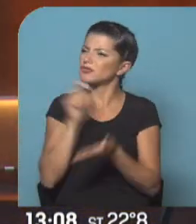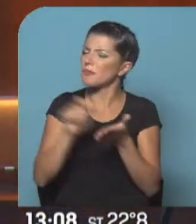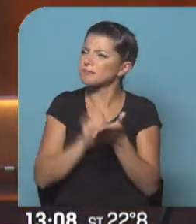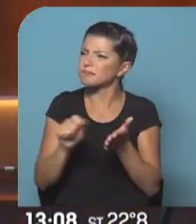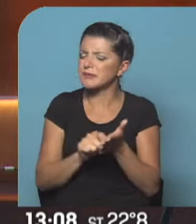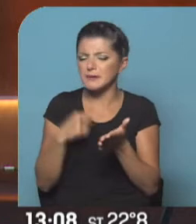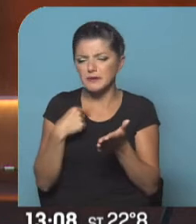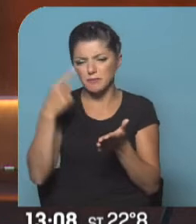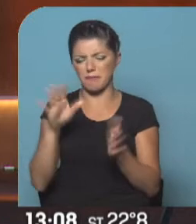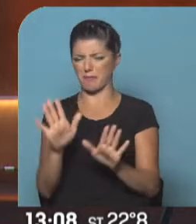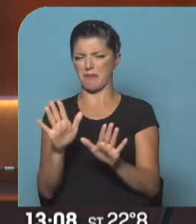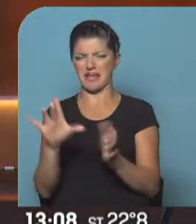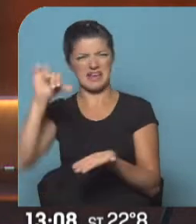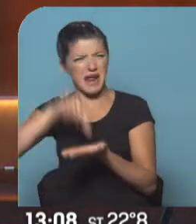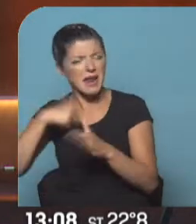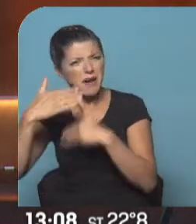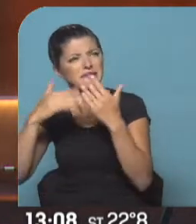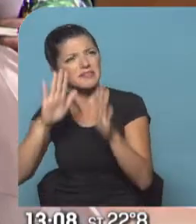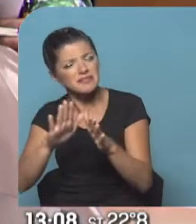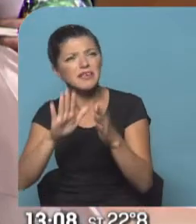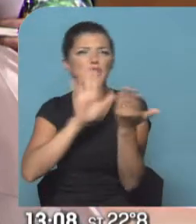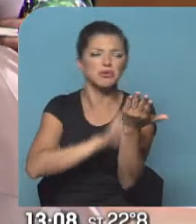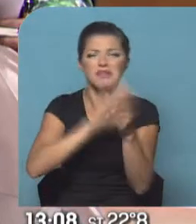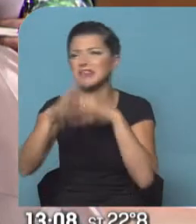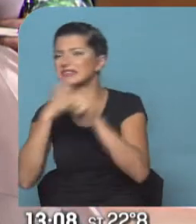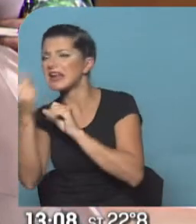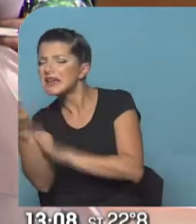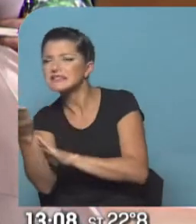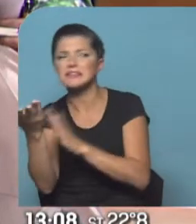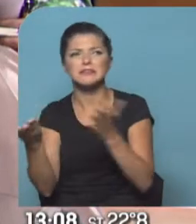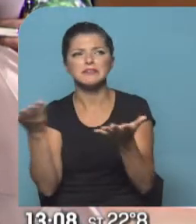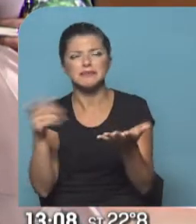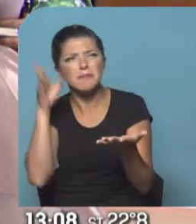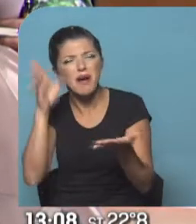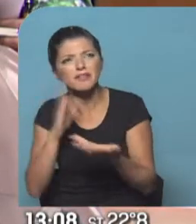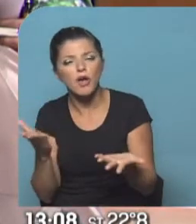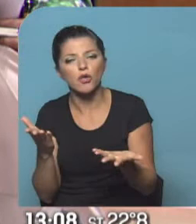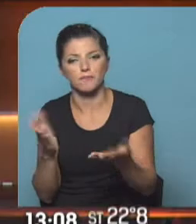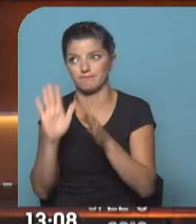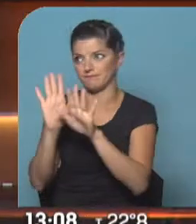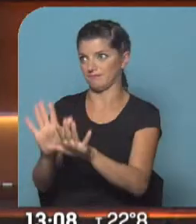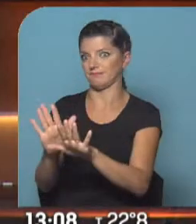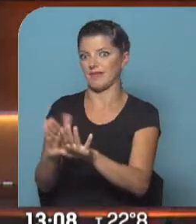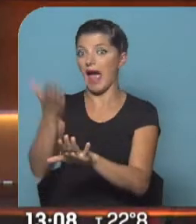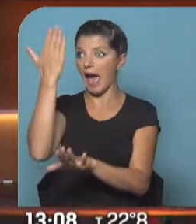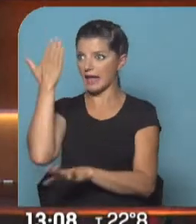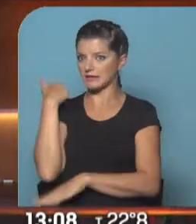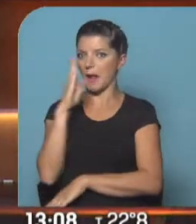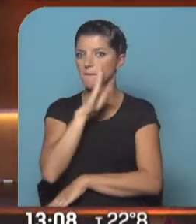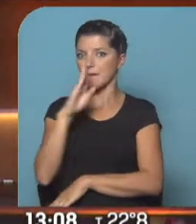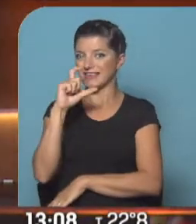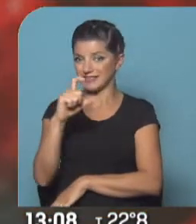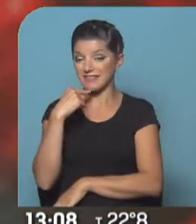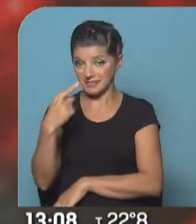exagerando un poco que Irán está avanzando desde el oeste hasta el este? Empezamos a ver. La BBC ayer publicó que Irán está construyendo una